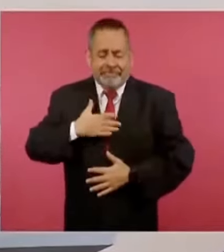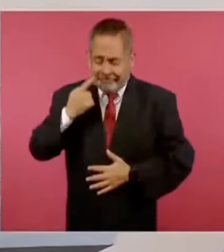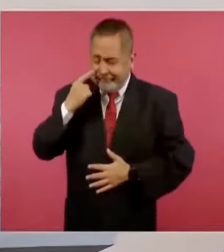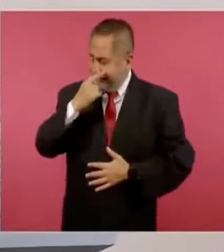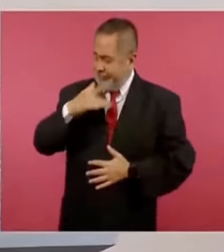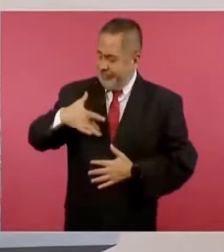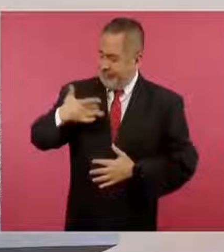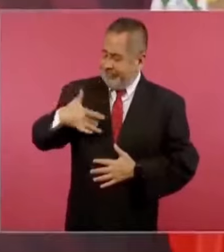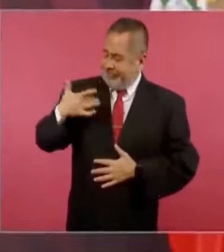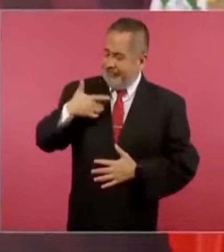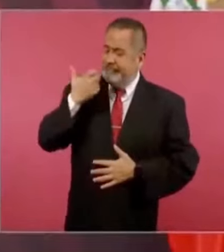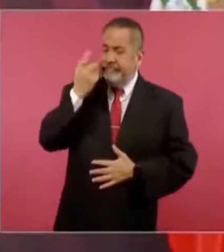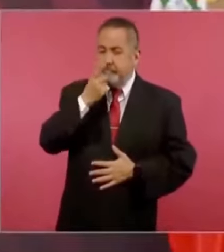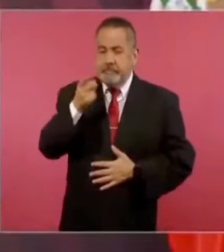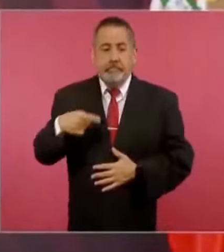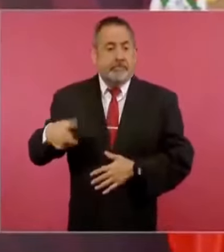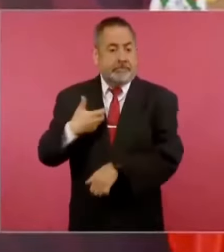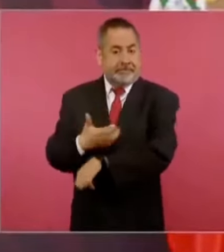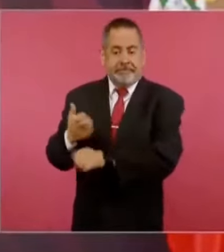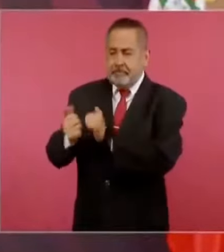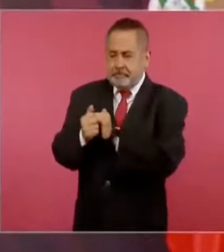se quedaban nuestros compañeros.